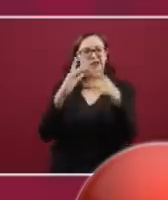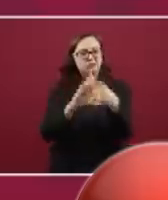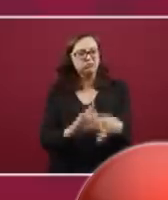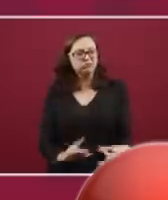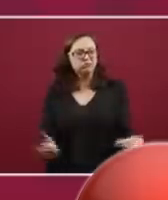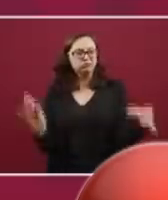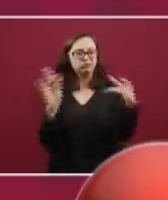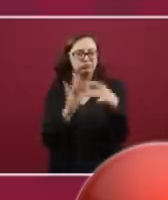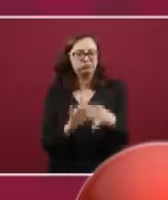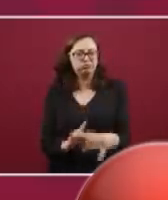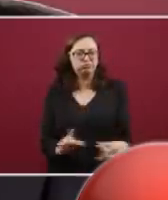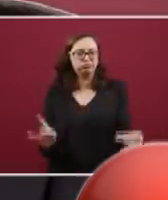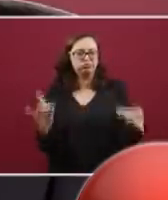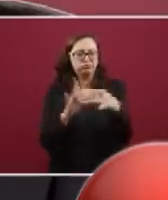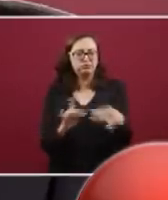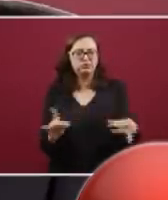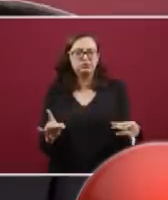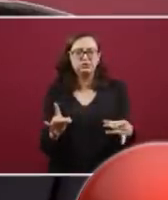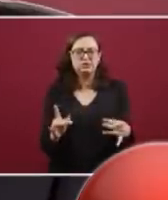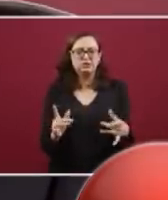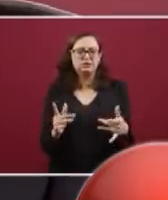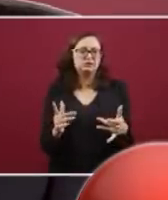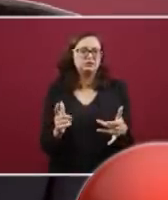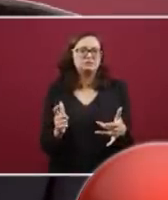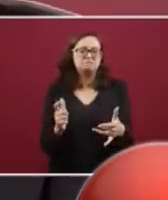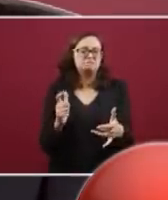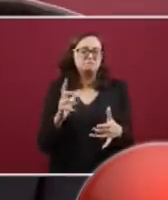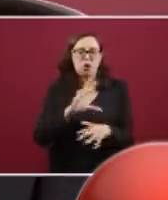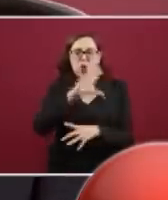cómo se llevaron a cabo